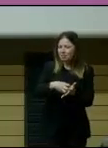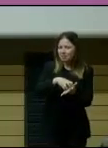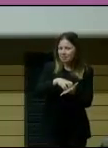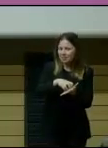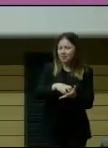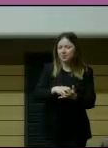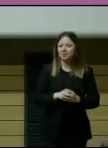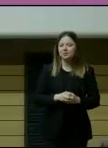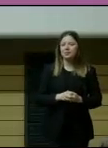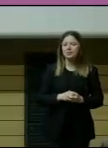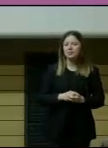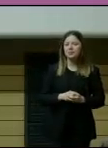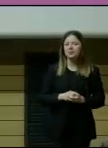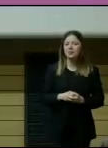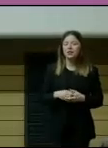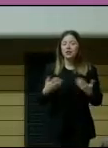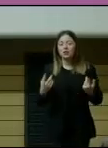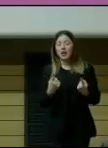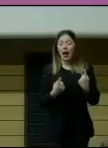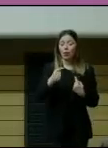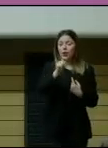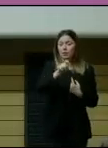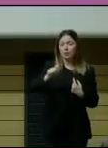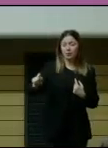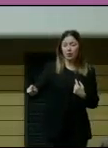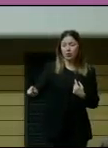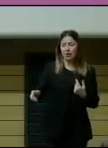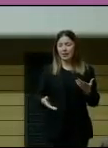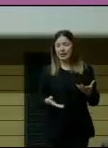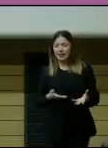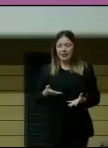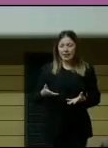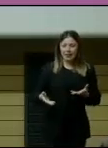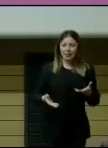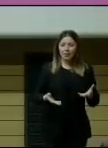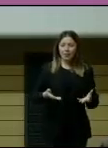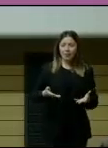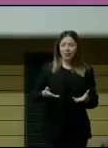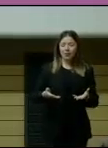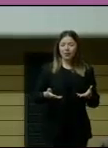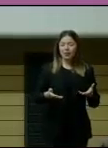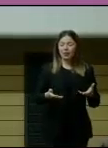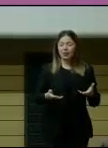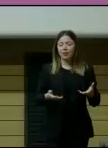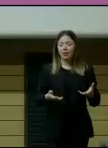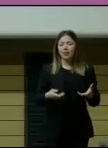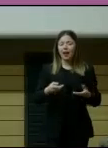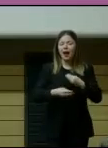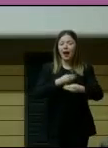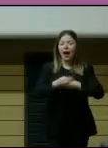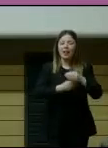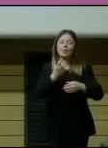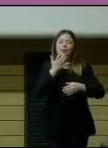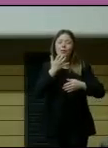Luego, pues, algunos vivillos, ya lo sabéis, yo decía, algunos vivillos, pues aquí lo que están haciendo también es